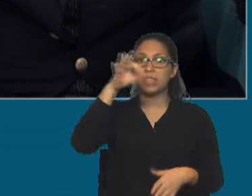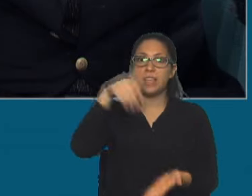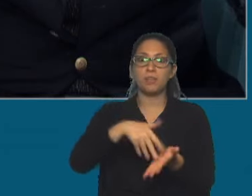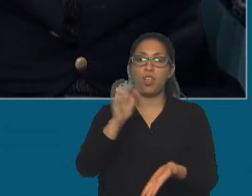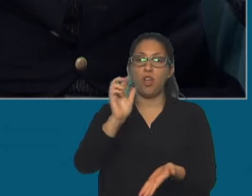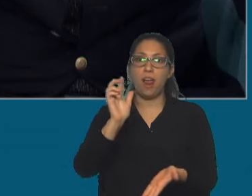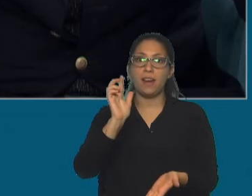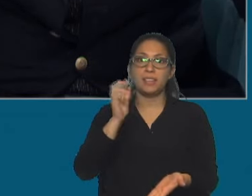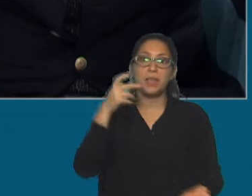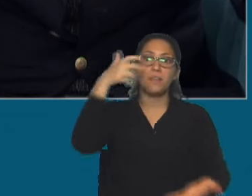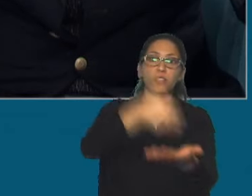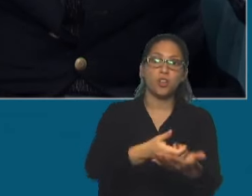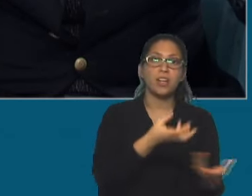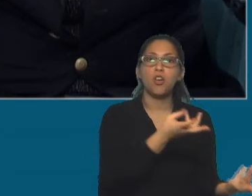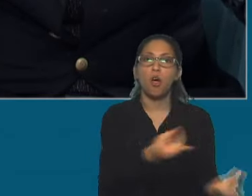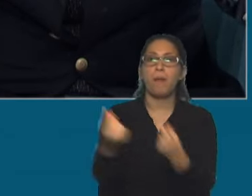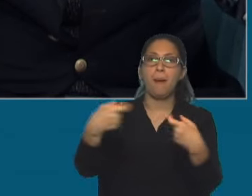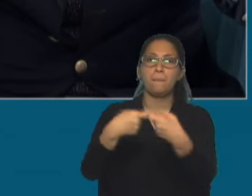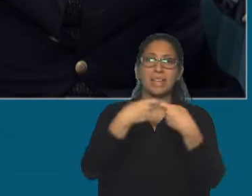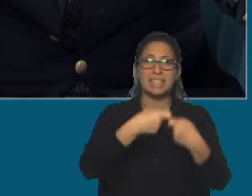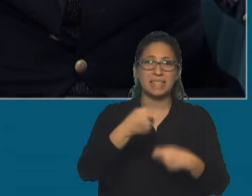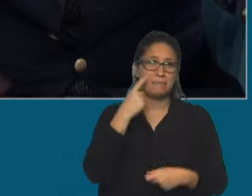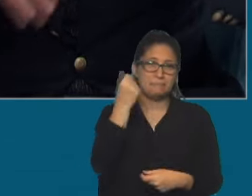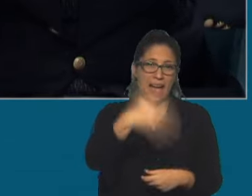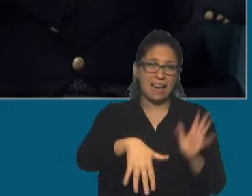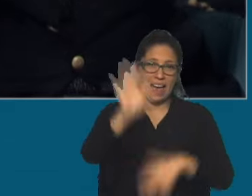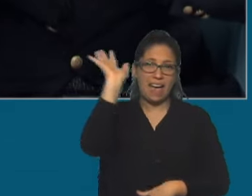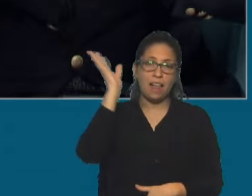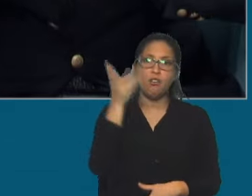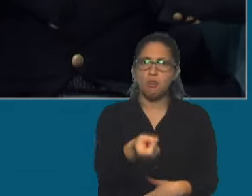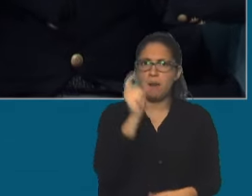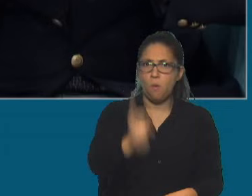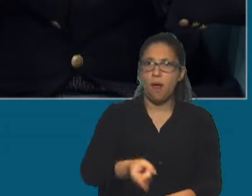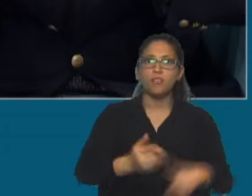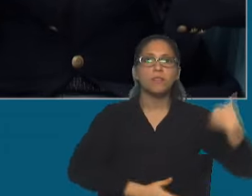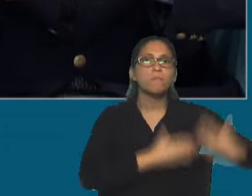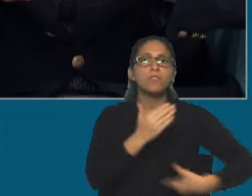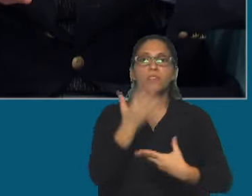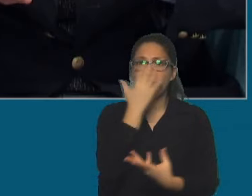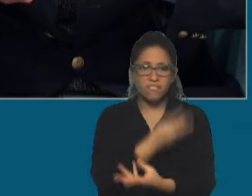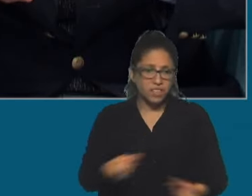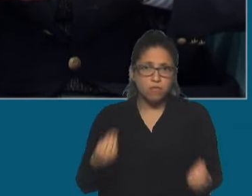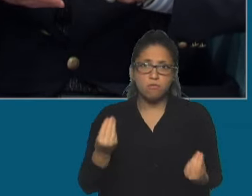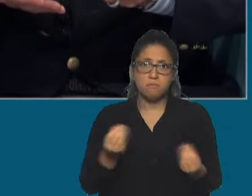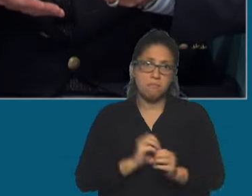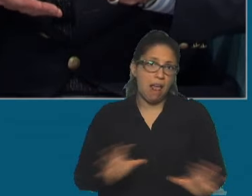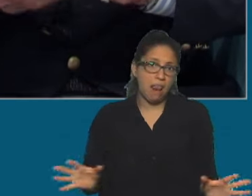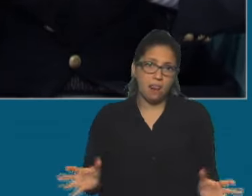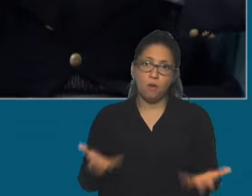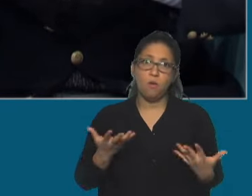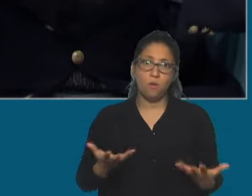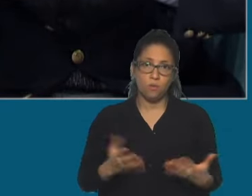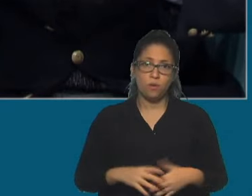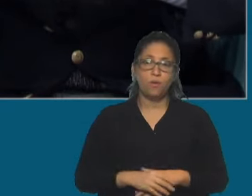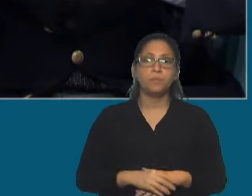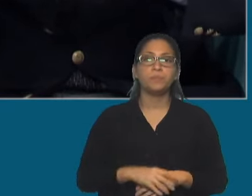dólares y compramos empresas que valían más de 1.000 y pico. Entonces, todo ese proceso iba a terminar como mal, como terminó, a